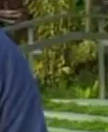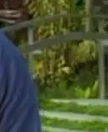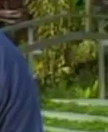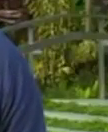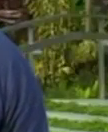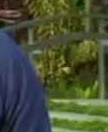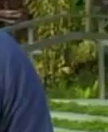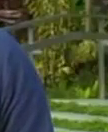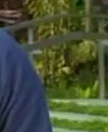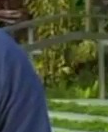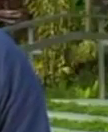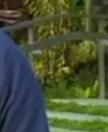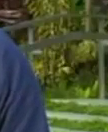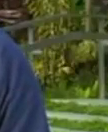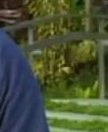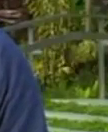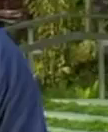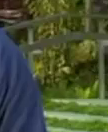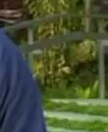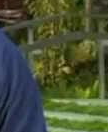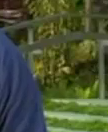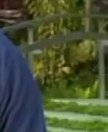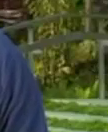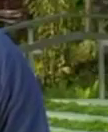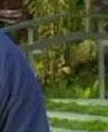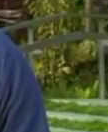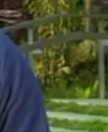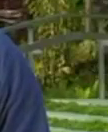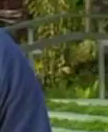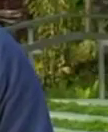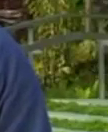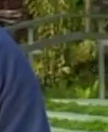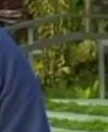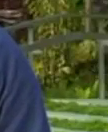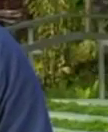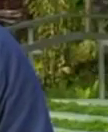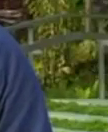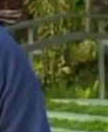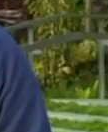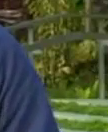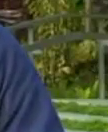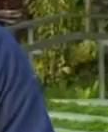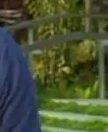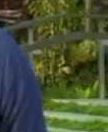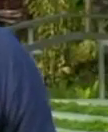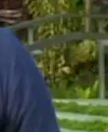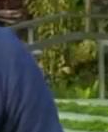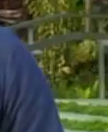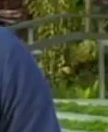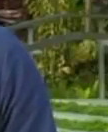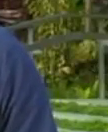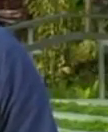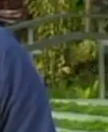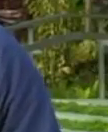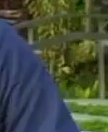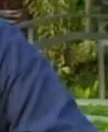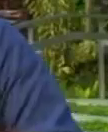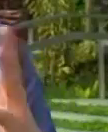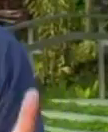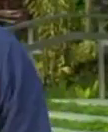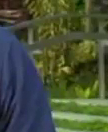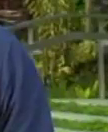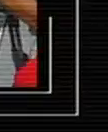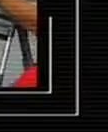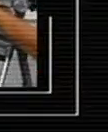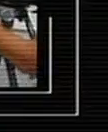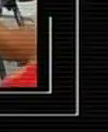auditiva a la información que emite el canal, a la información que se presenta. Entonces, básicamente lo que queremos hoy es generar un debate